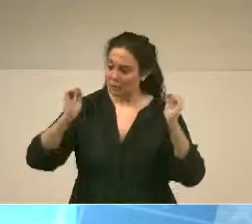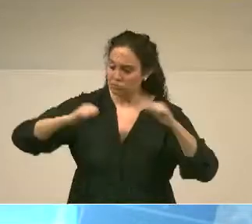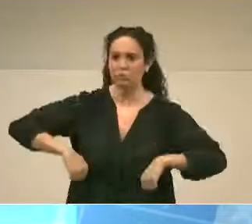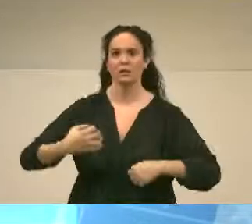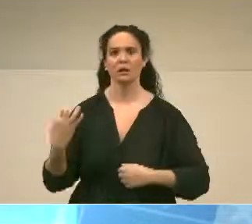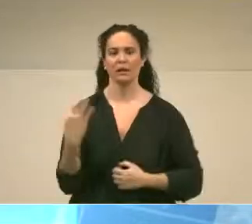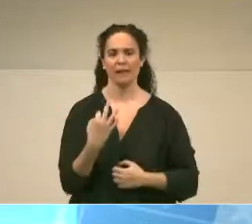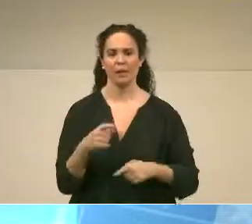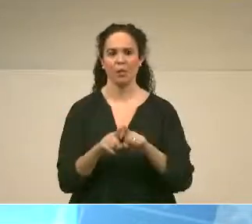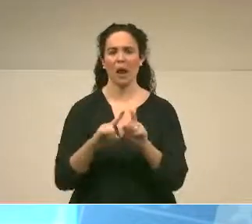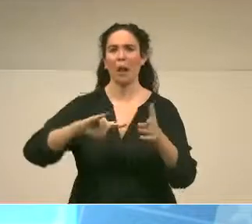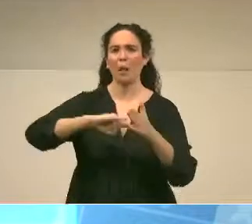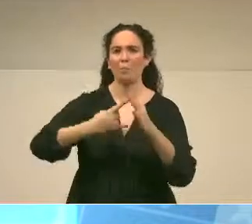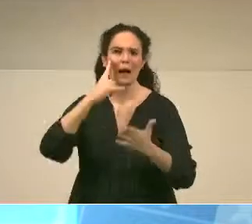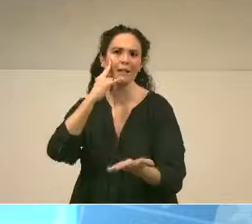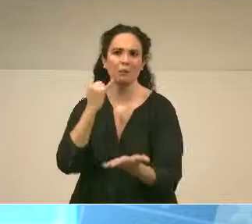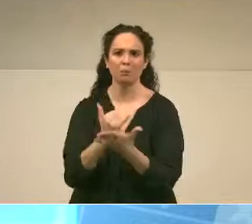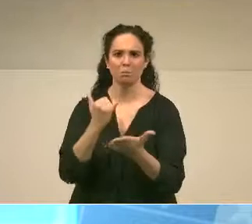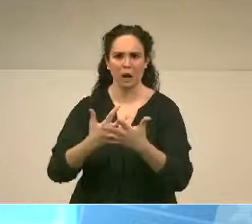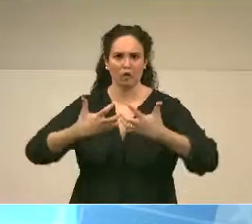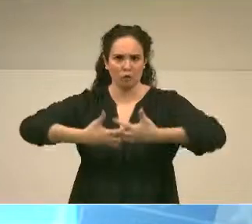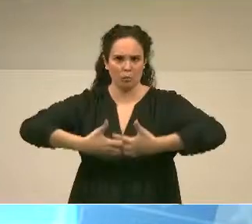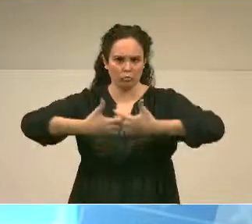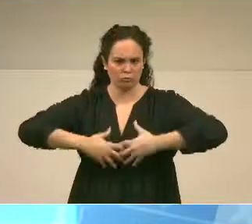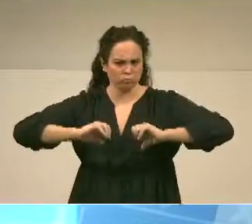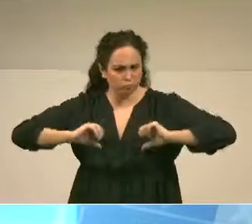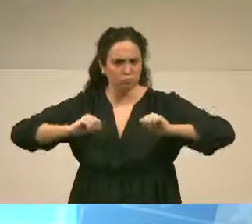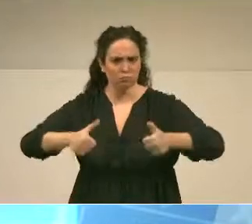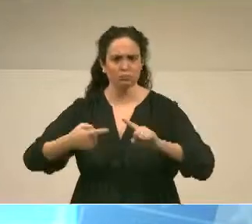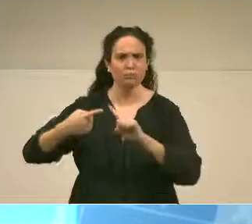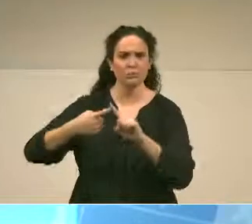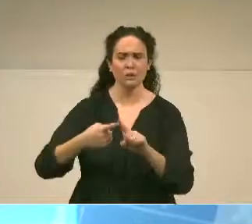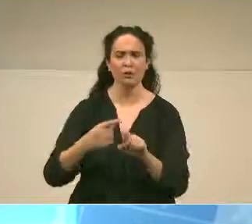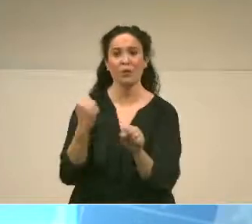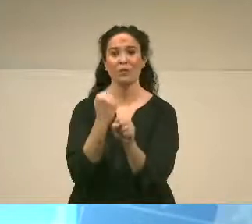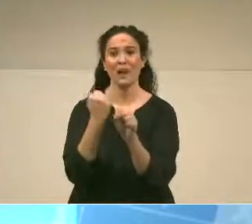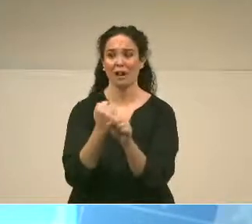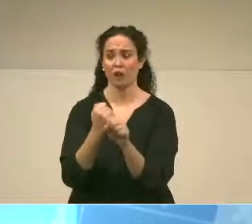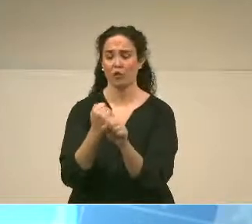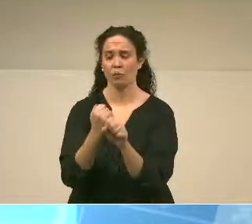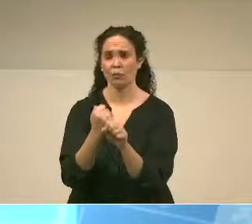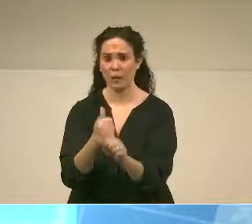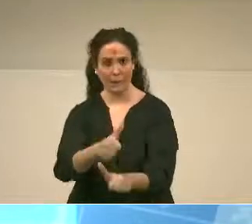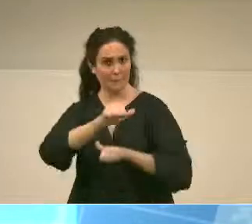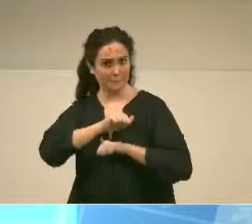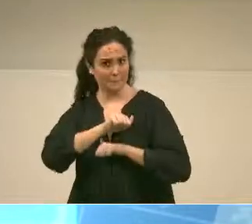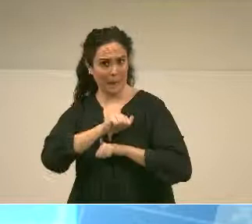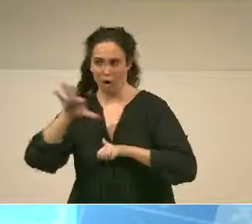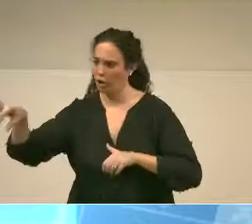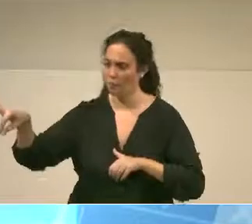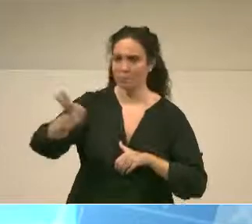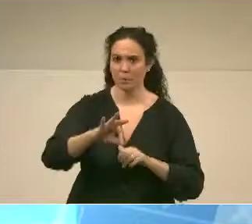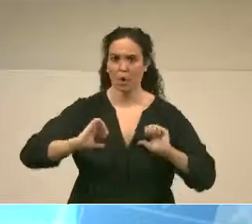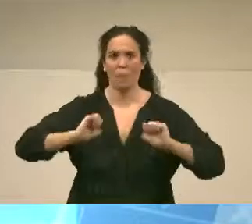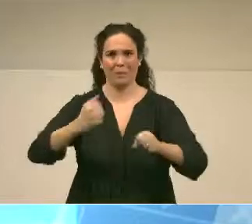marcha un plan piloto para la recualificación y la reinserción laboral de esas personas que quedan en desempleo.